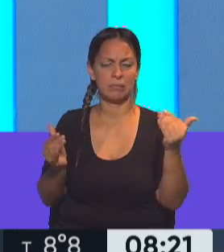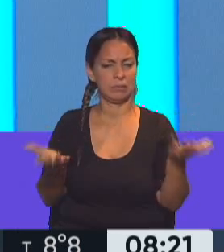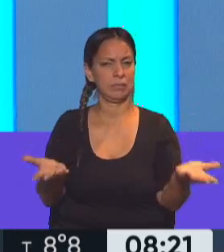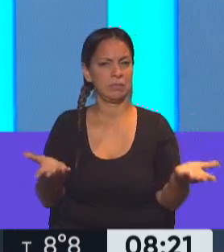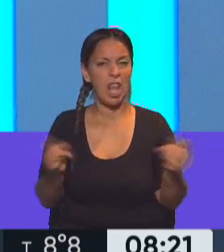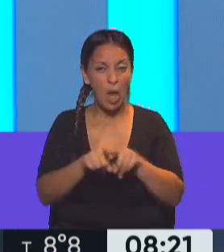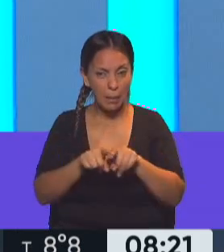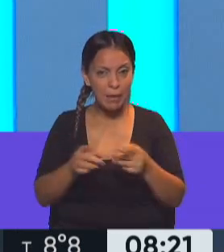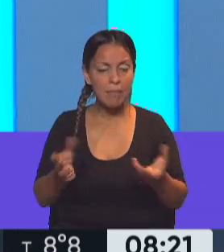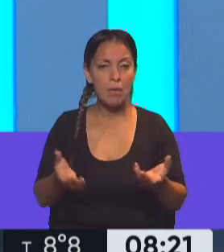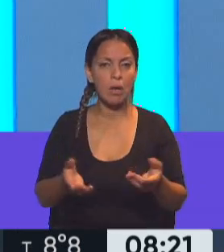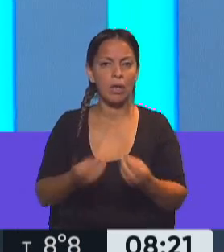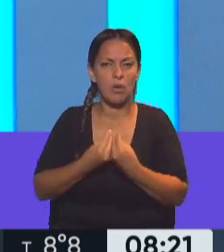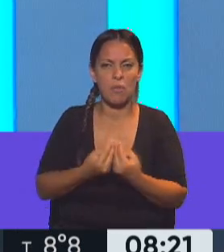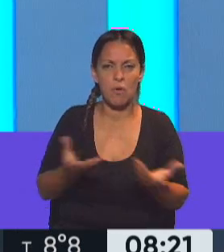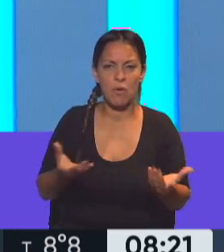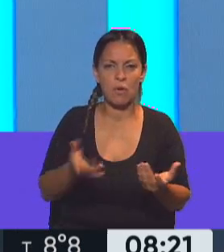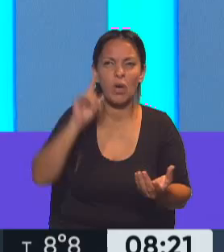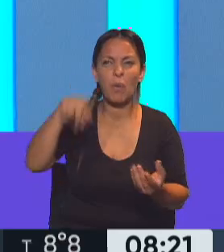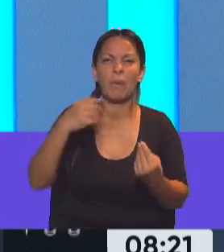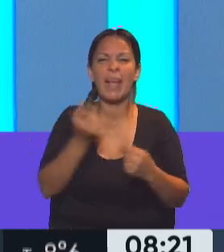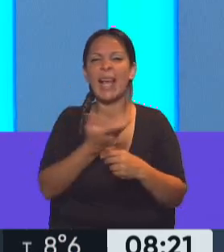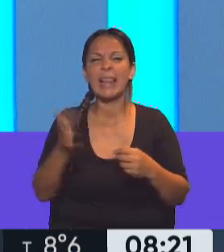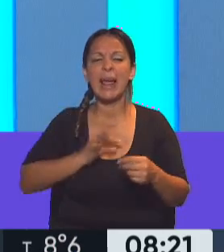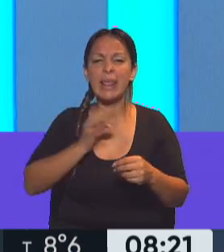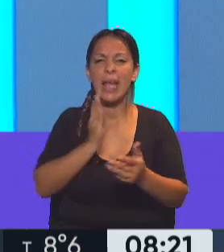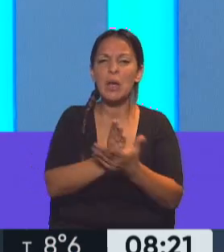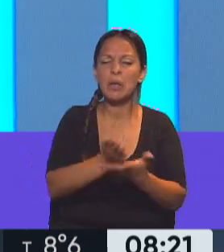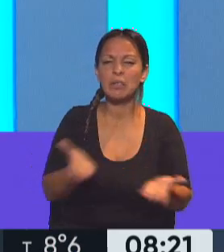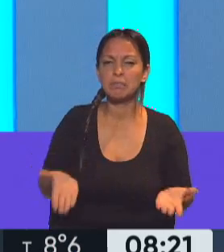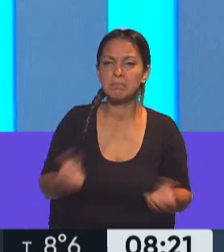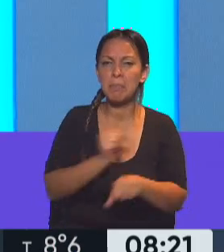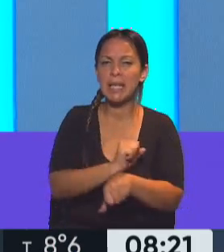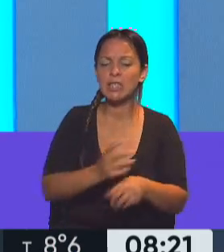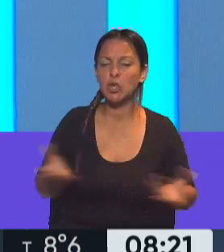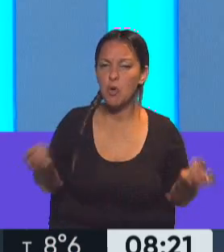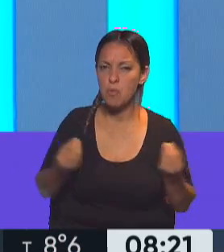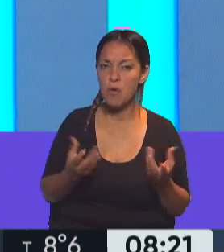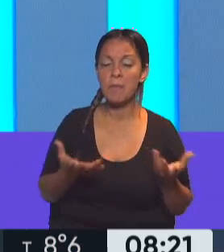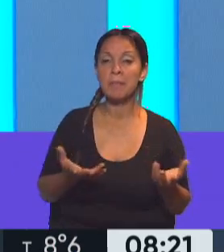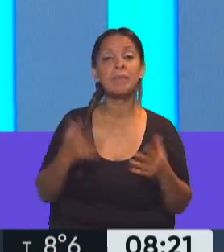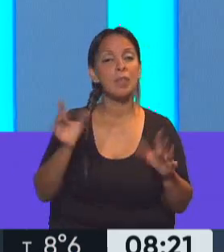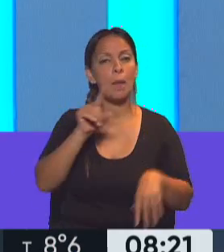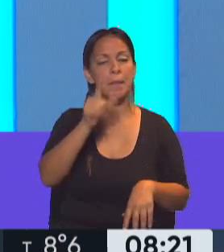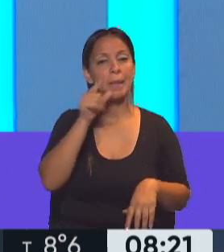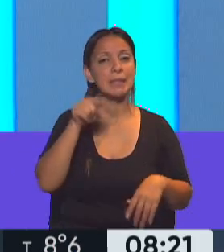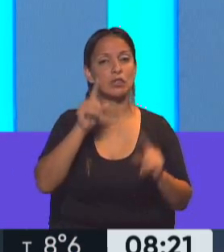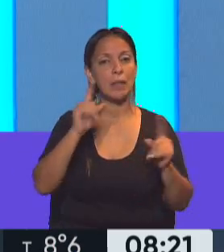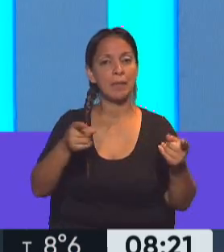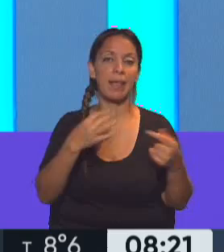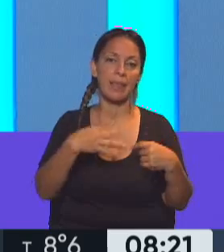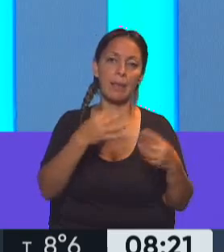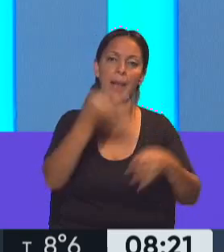de las penas en Argentina, de los criterios. Bueno, me parece que en ese punto hay que ir hacia una